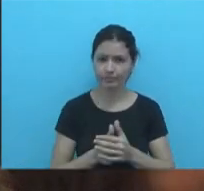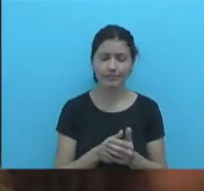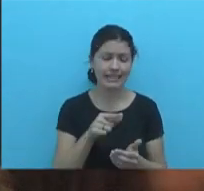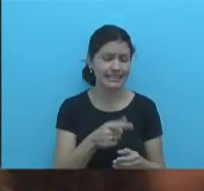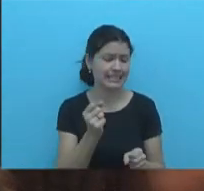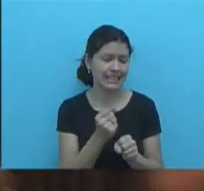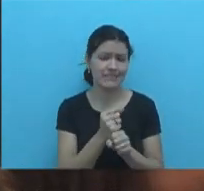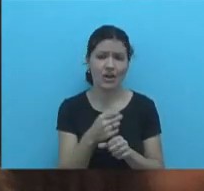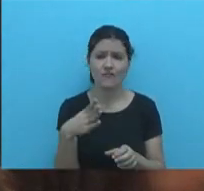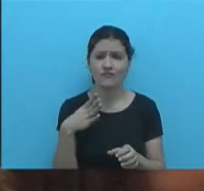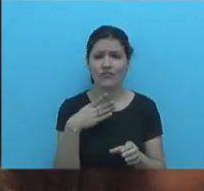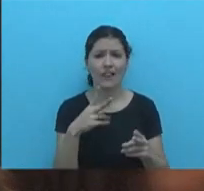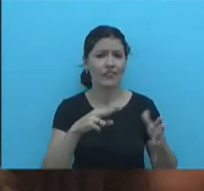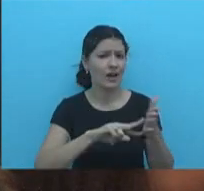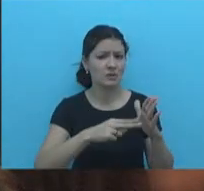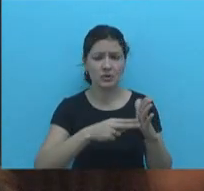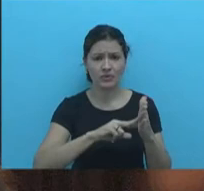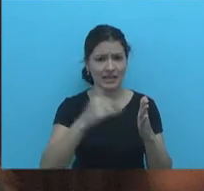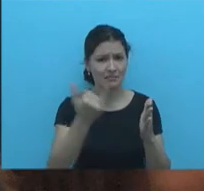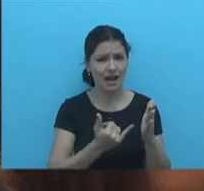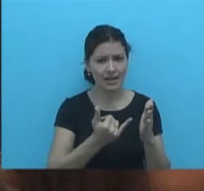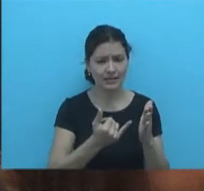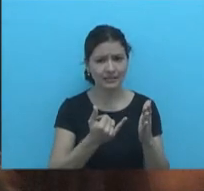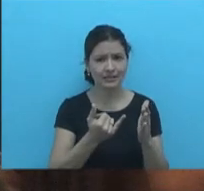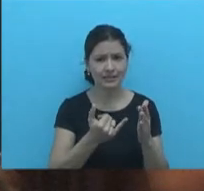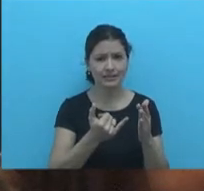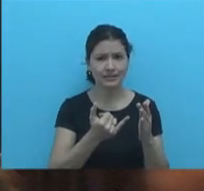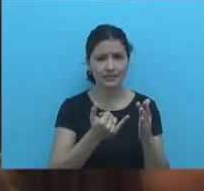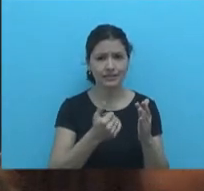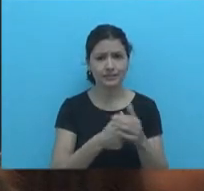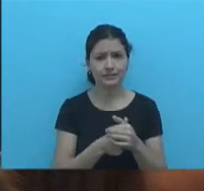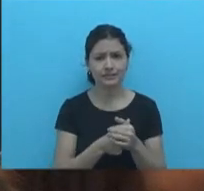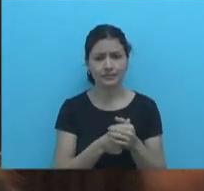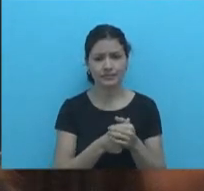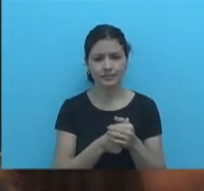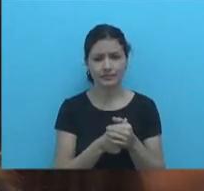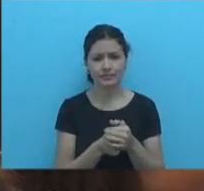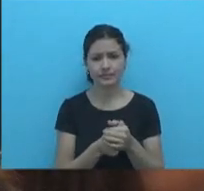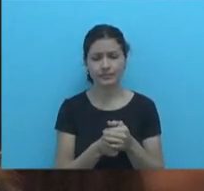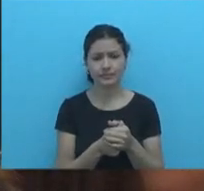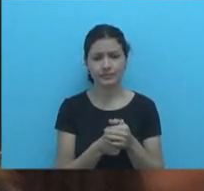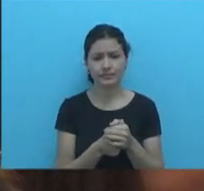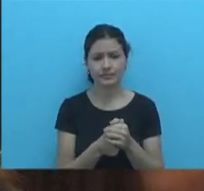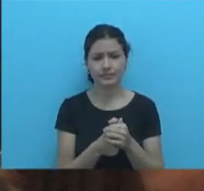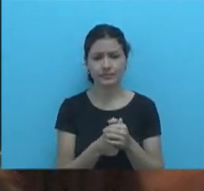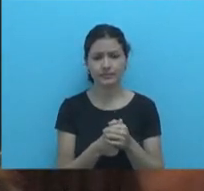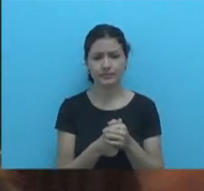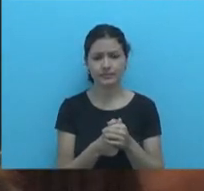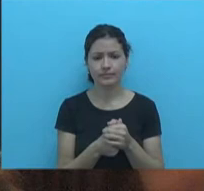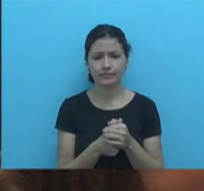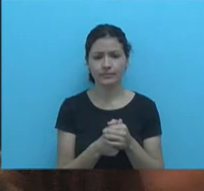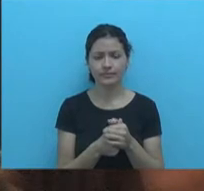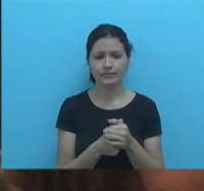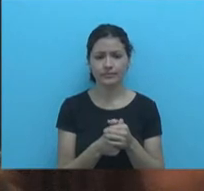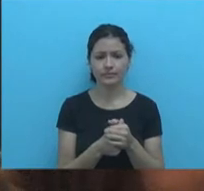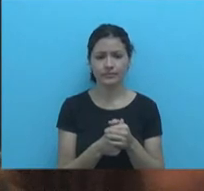ya que la problemática subsiste pese a la inversión efectuada. A esto